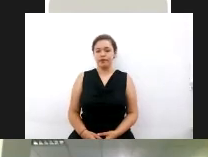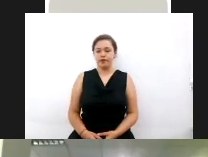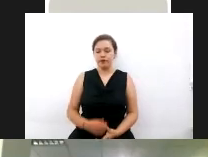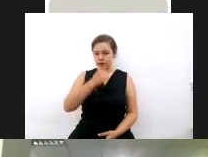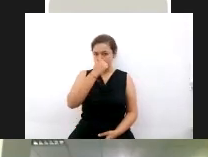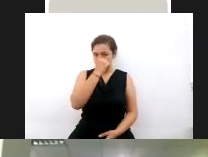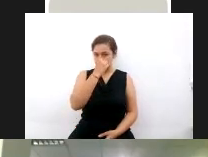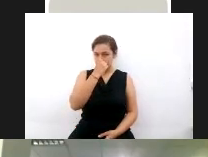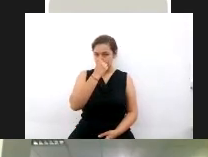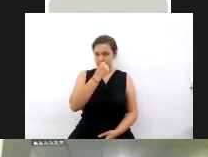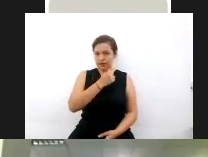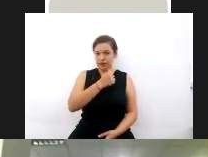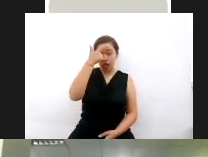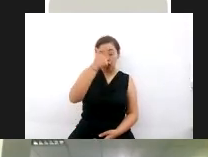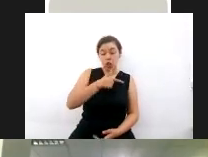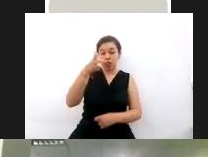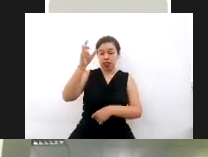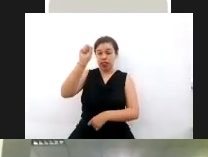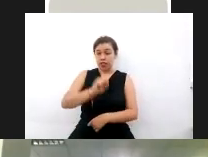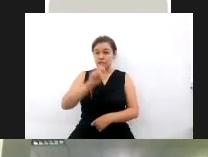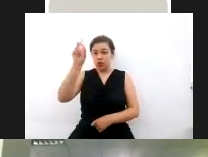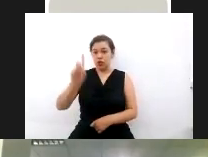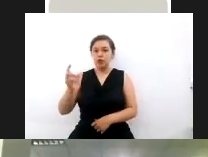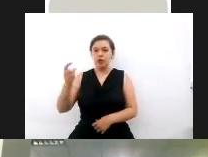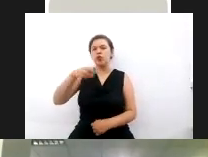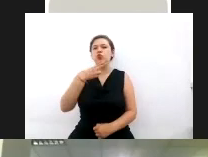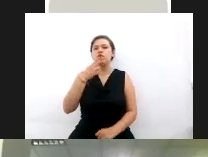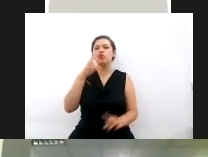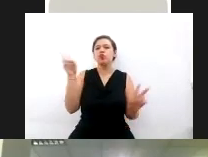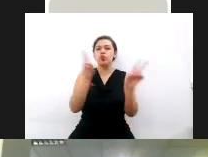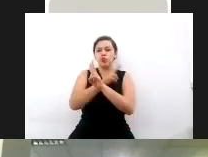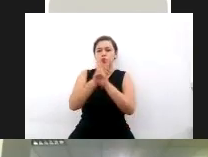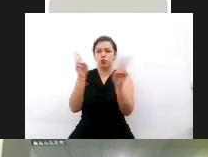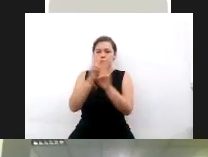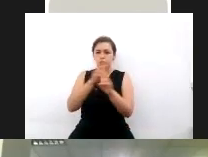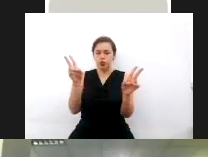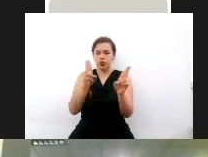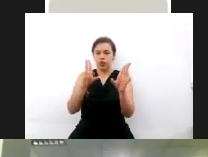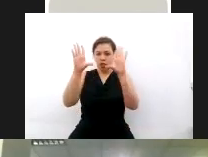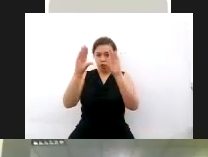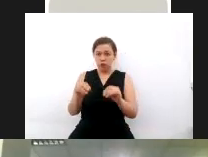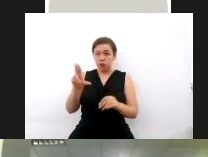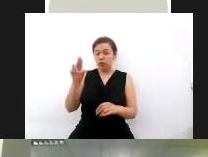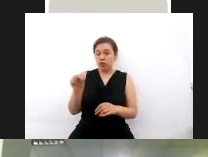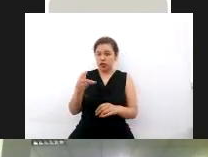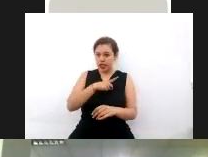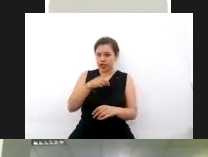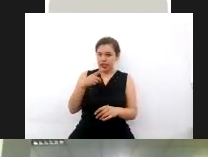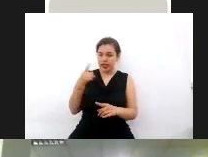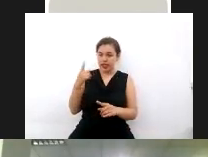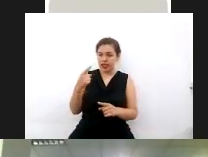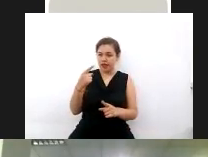En las noches y fines de semana, pues si utilizan la ventilación, no se va a apagar, se debe dejar operando a baja